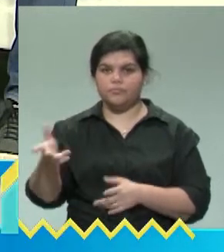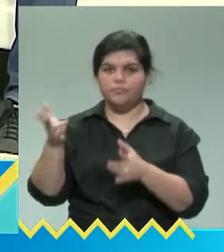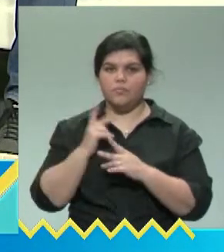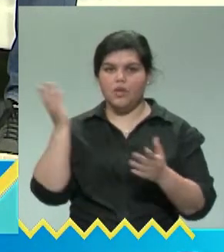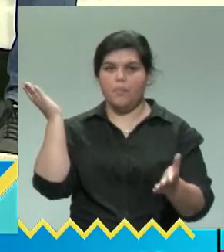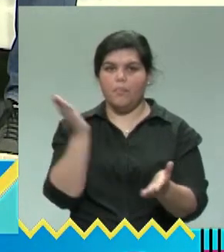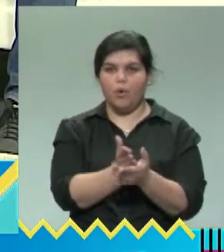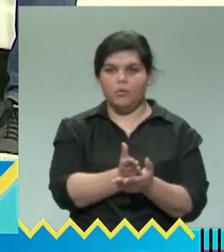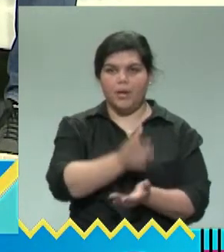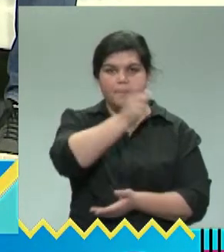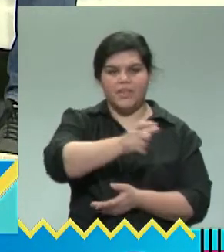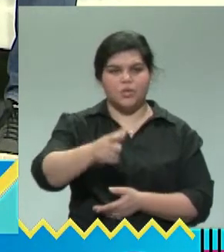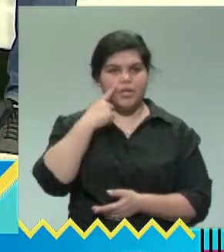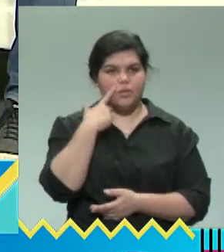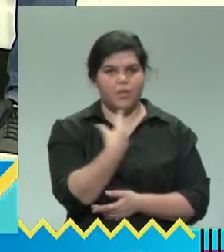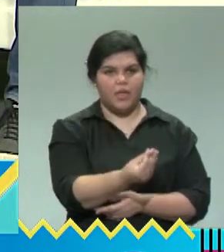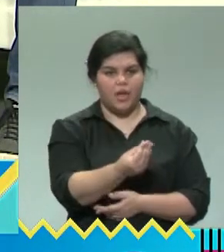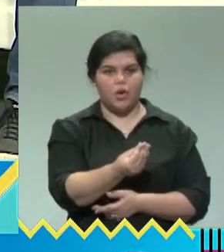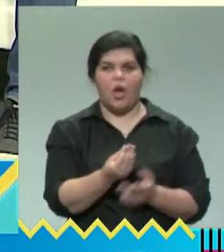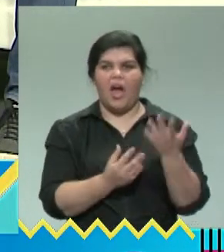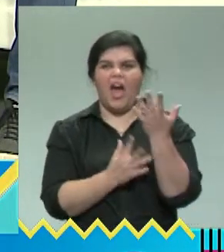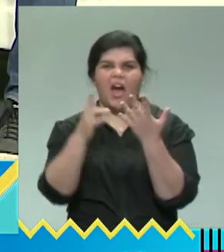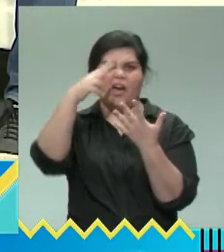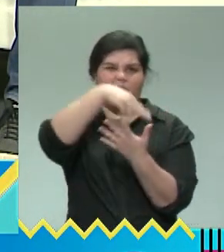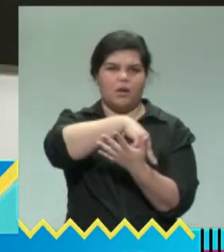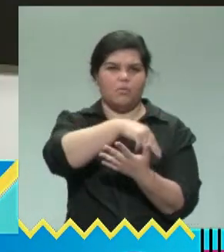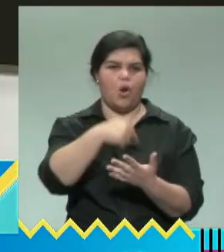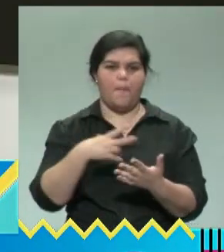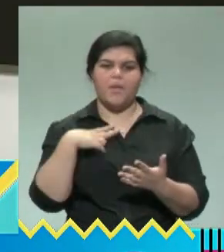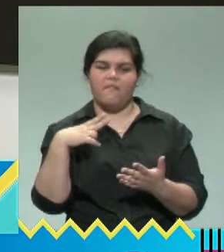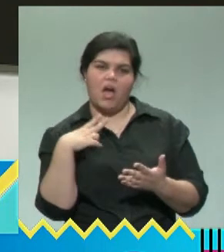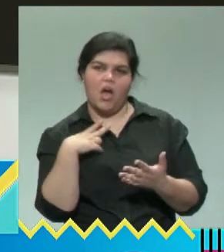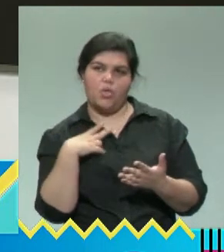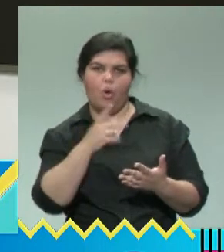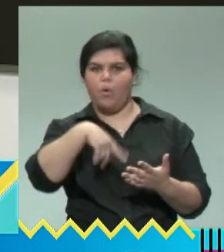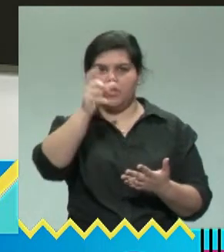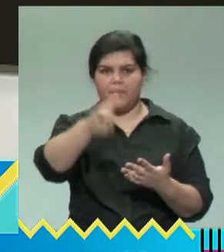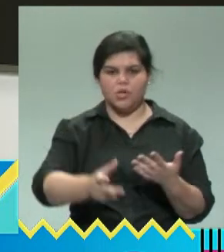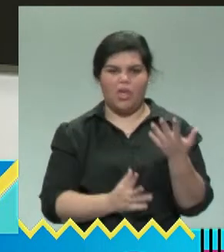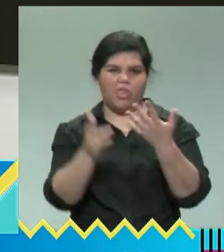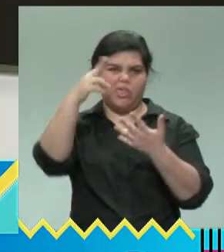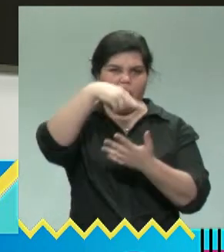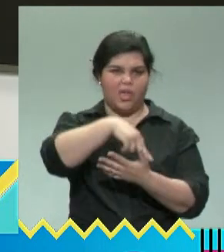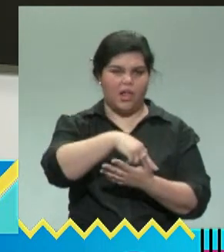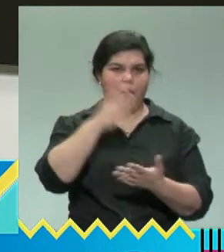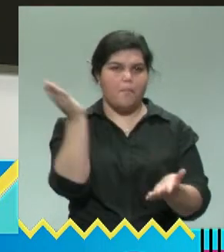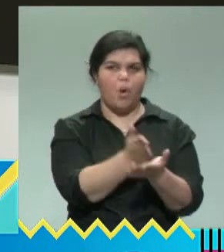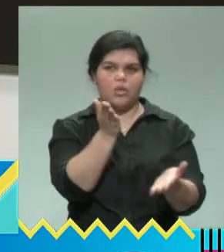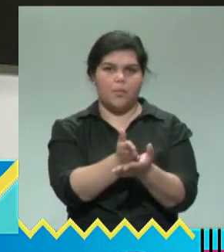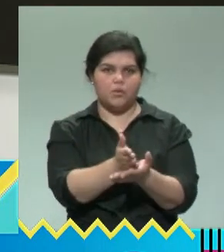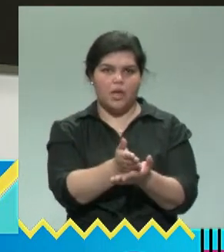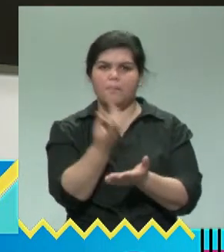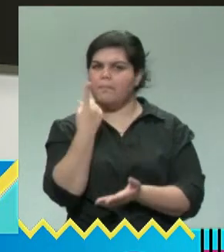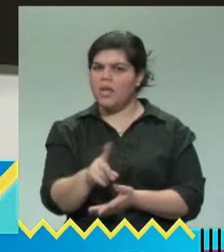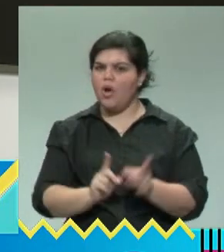hace al ciudadano en el caso de realizar una poda de manera particular o a través de un tercero, y muchas veces lo que se veía era la contracara de,